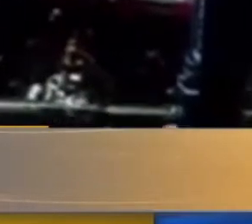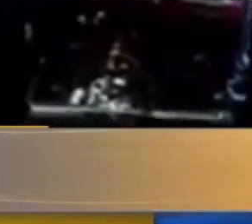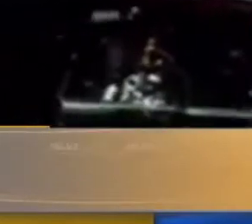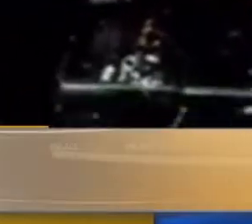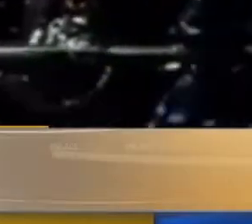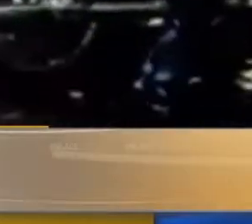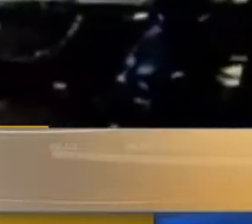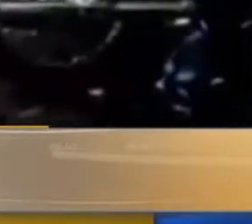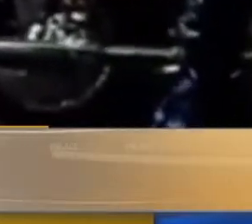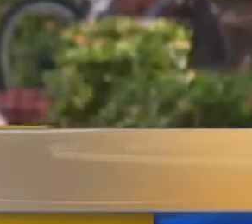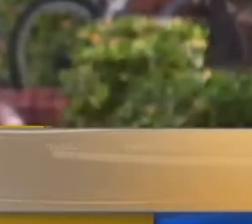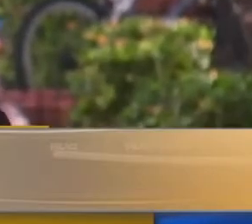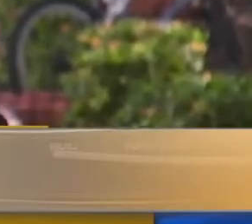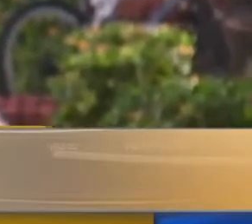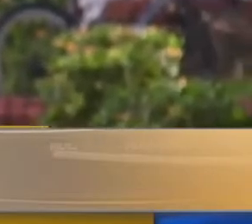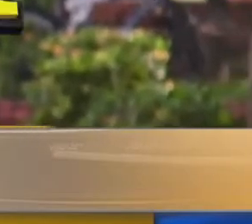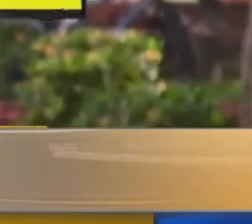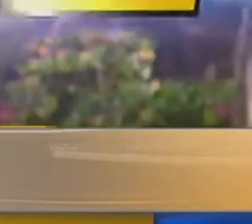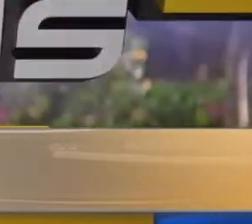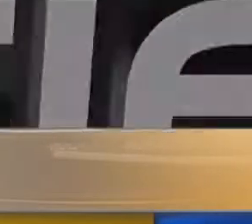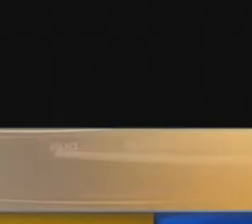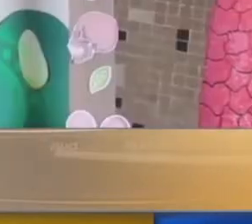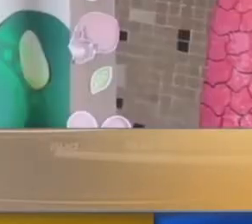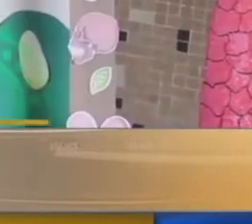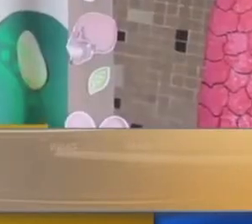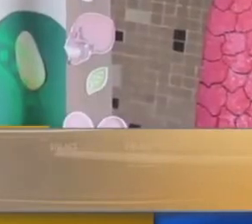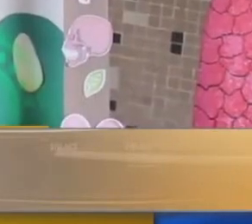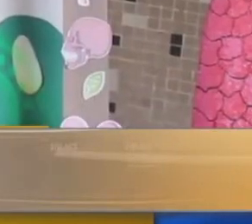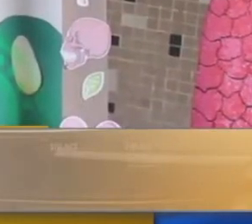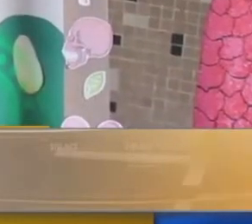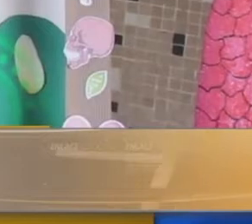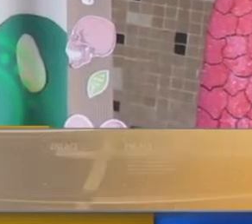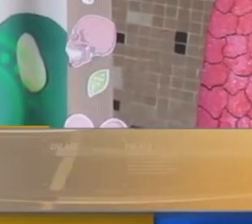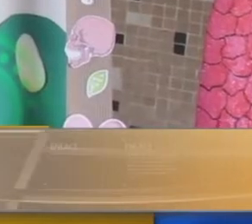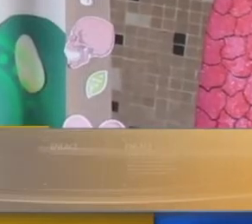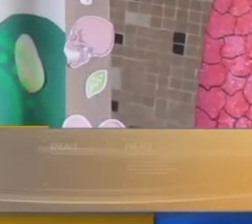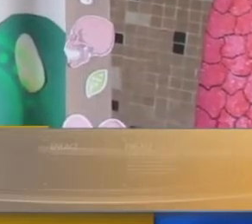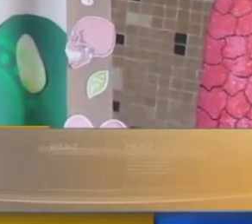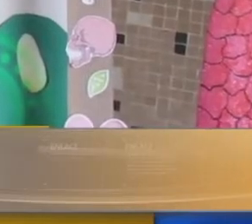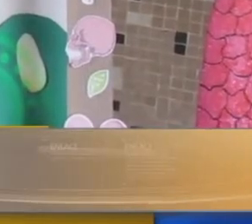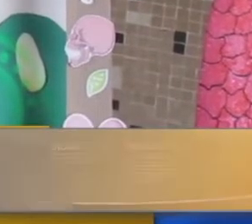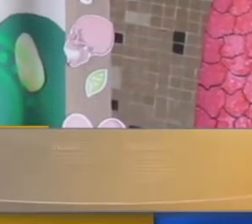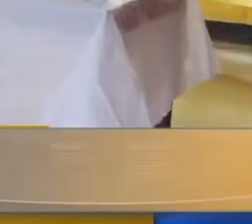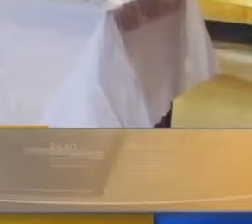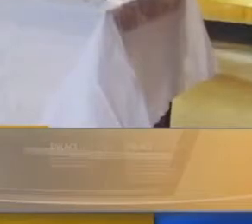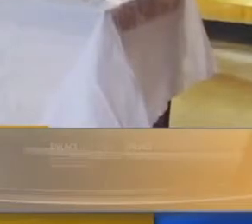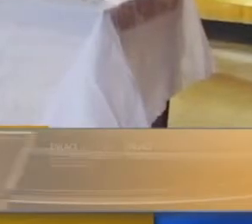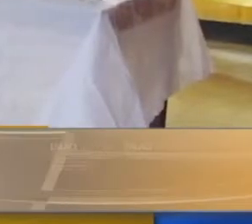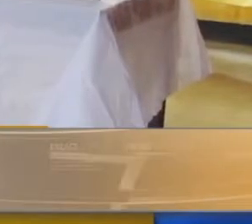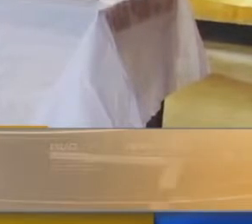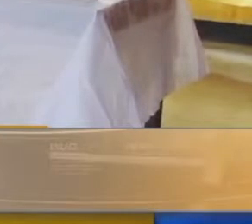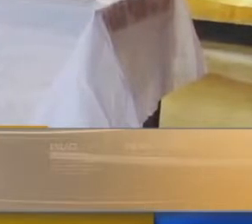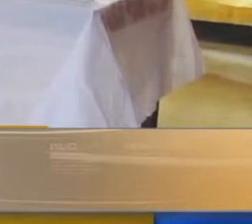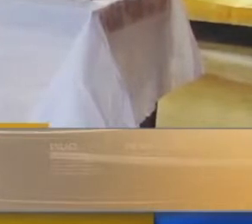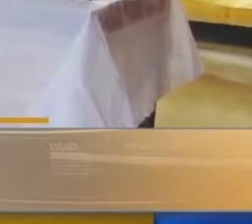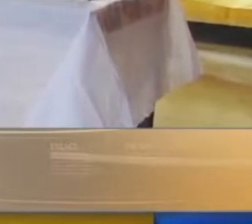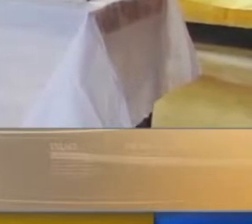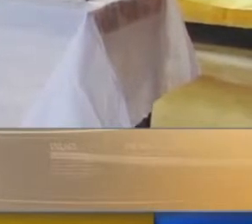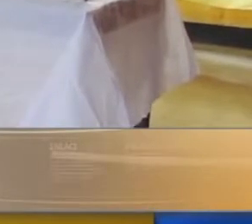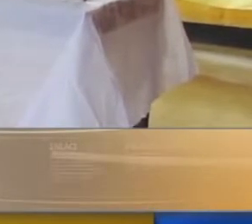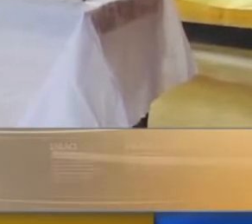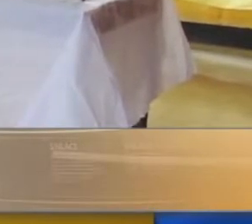este territorio por parte del proyecto La Sida y Faltas. Seminario San Pedro Claver celebra su semana claveriana con actividades que irán hasta el próximo